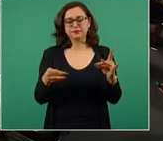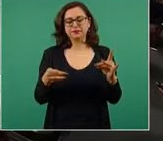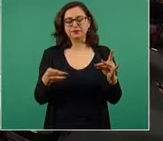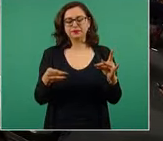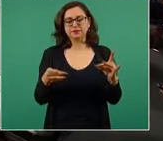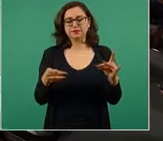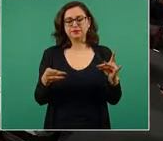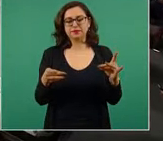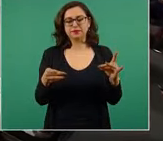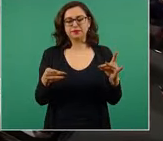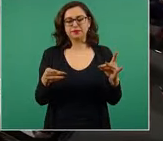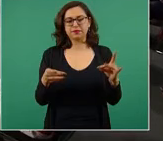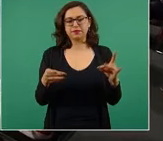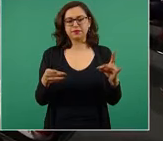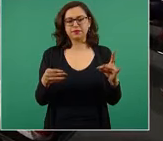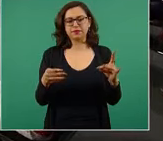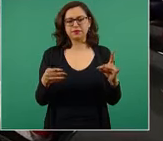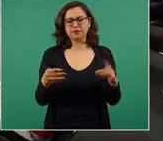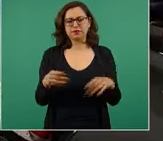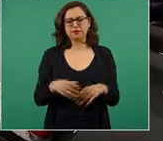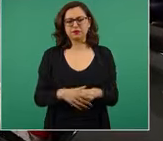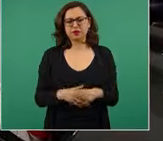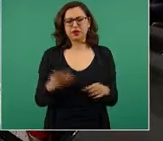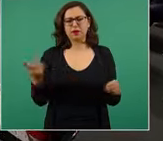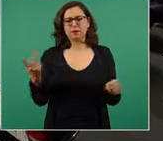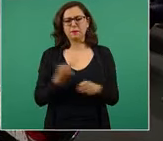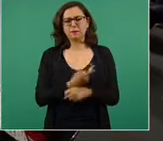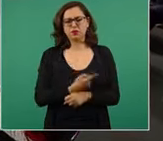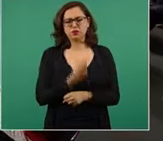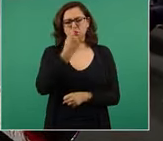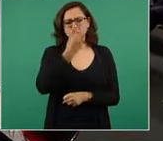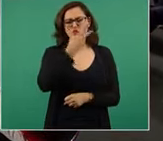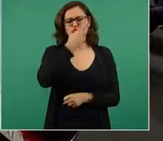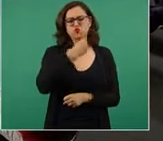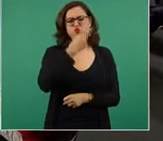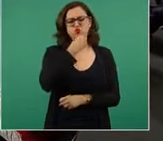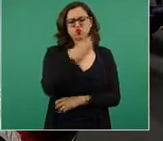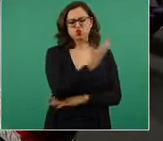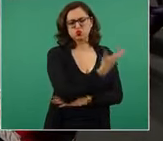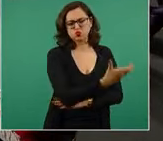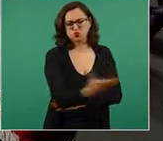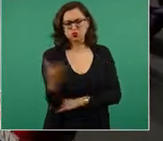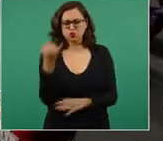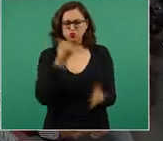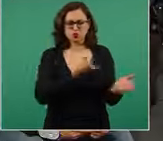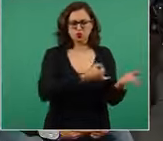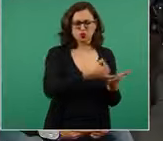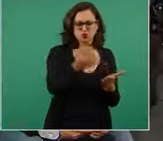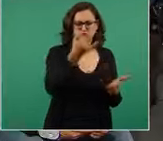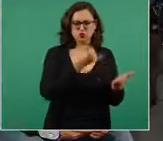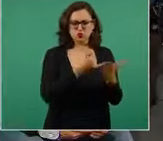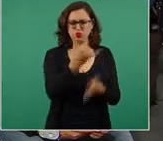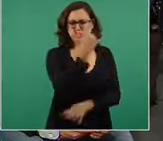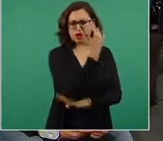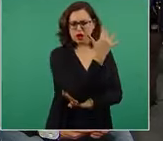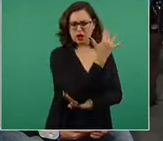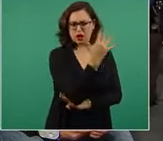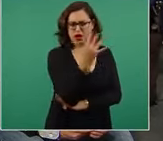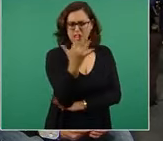un productor de sembrador de árboles. Tiene una empresa que tiene un negocio